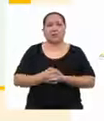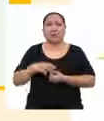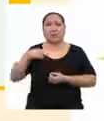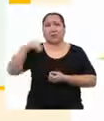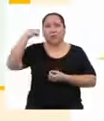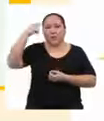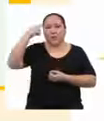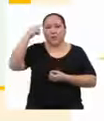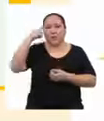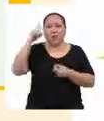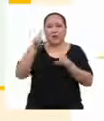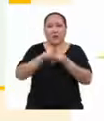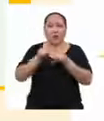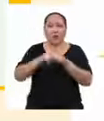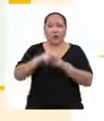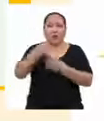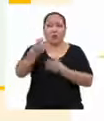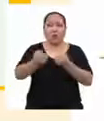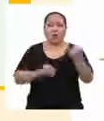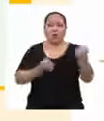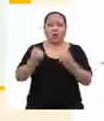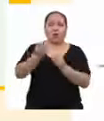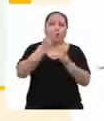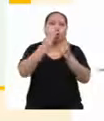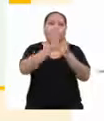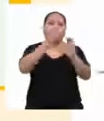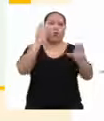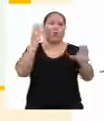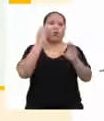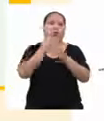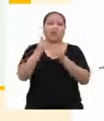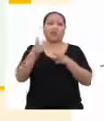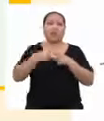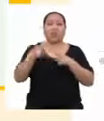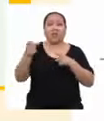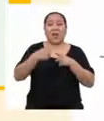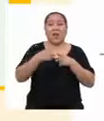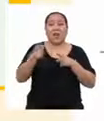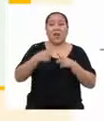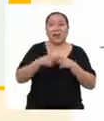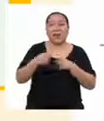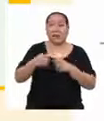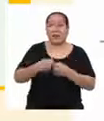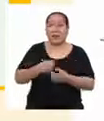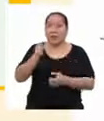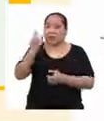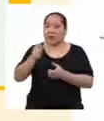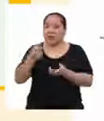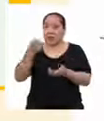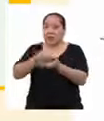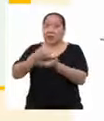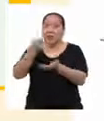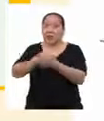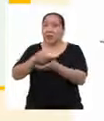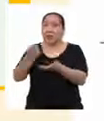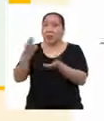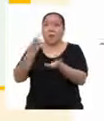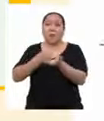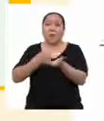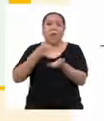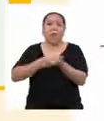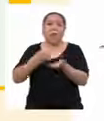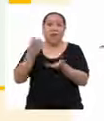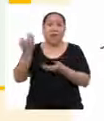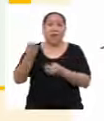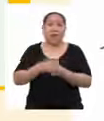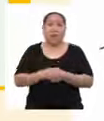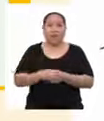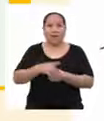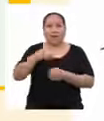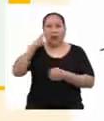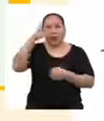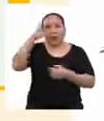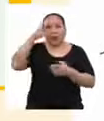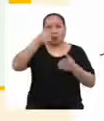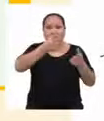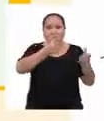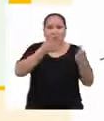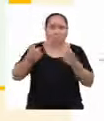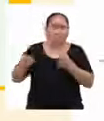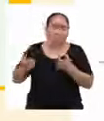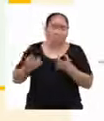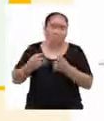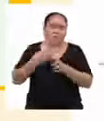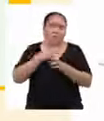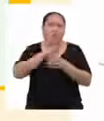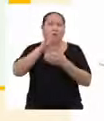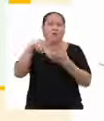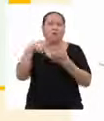pienso también en los conductores de buses y taxis, en los cobradores y cobradoras, controladores, policías de tránsito y en